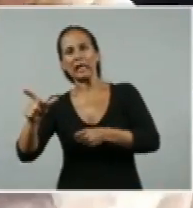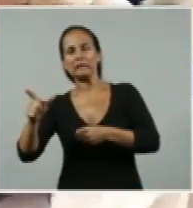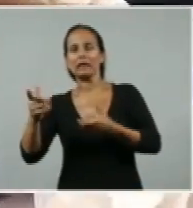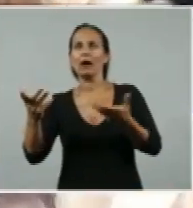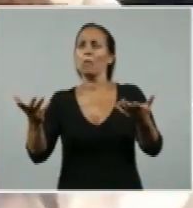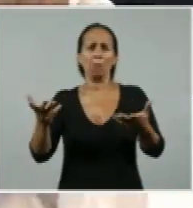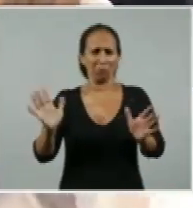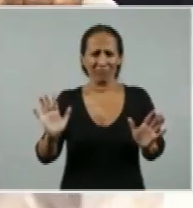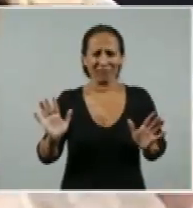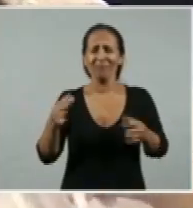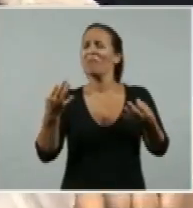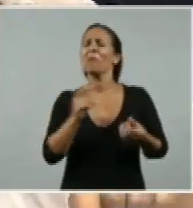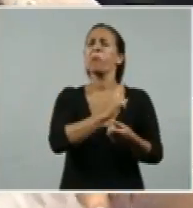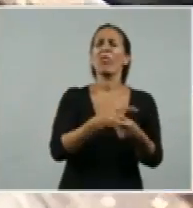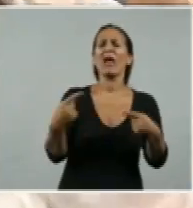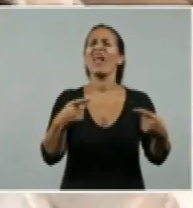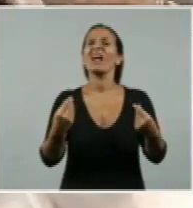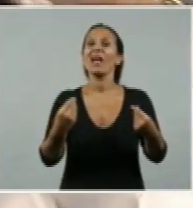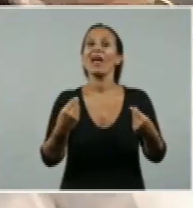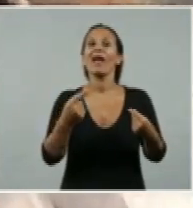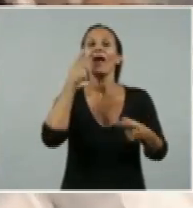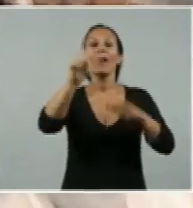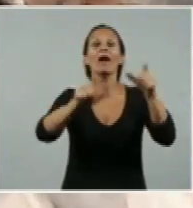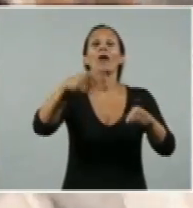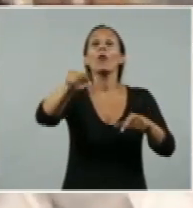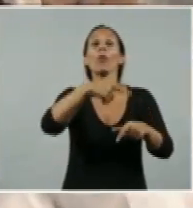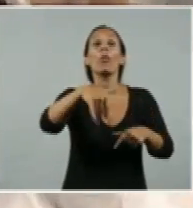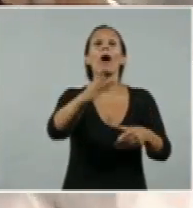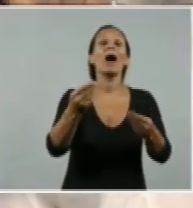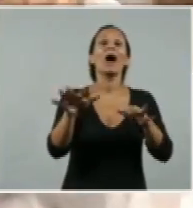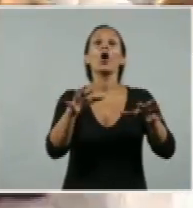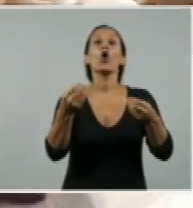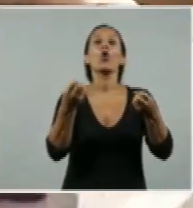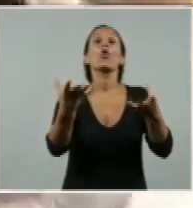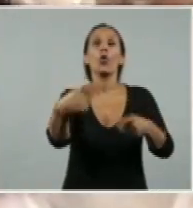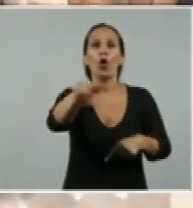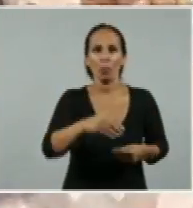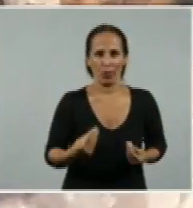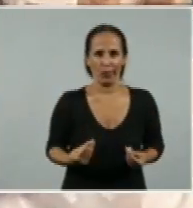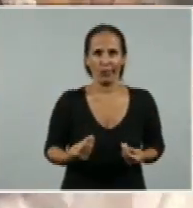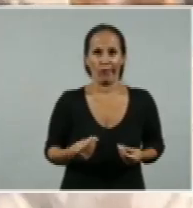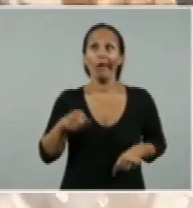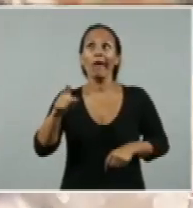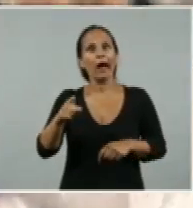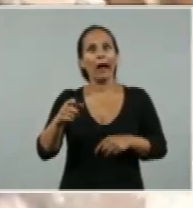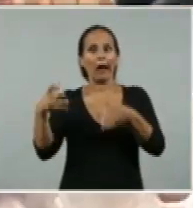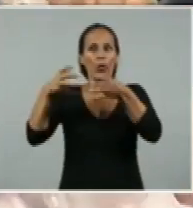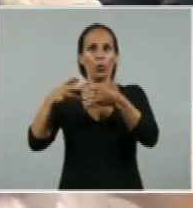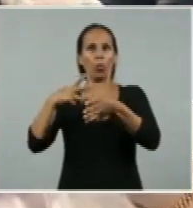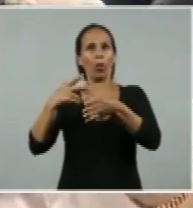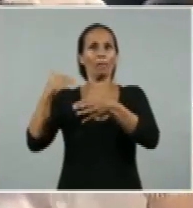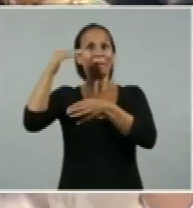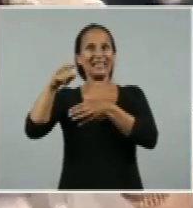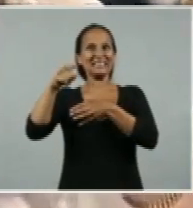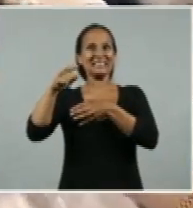poder es cómo les va a ir a ustedes. Porque si mandan más los que tienen más, a todos ustedes les va peor. No es un problema